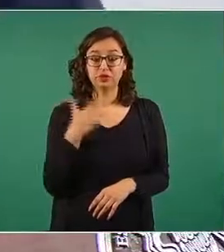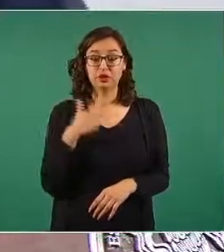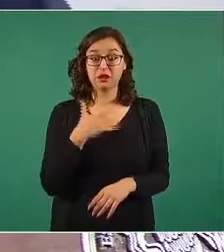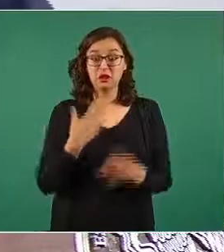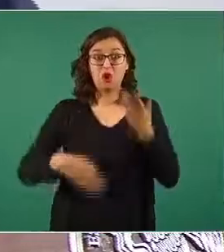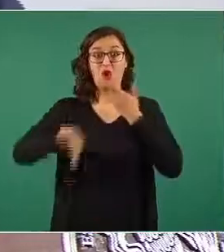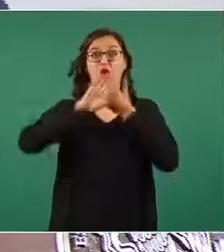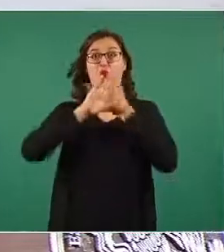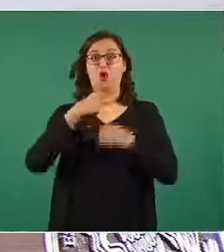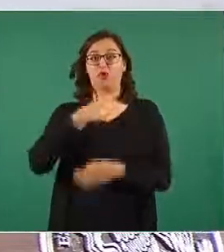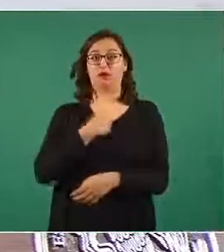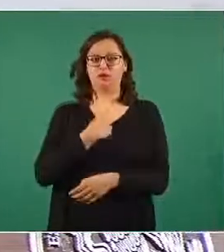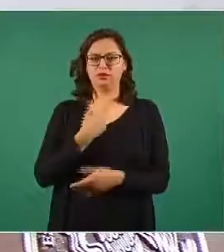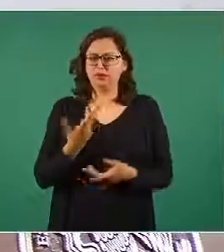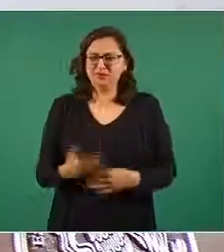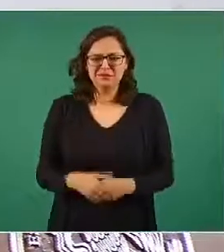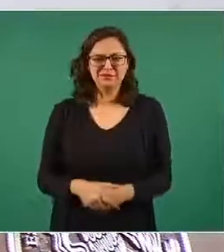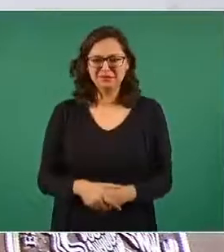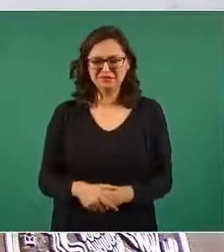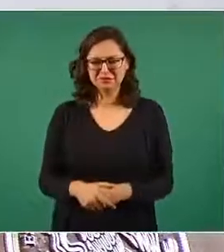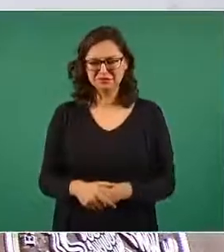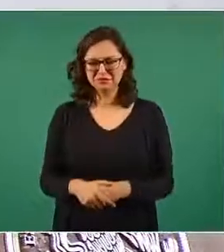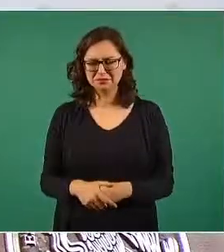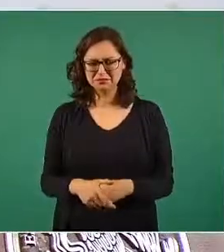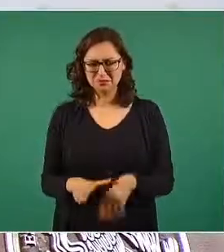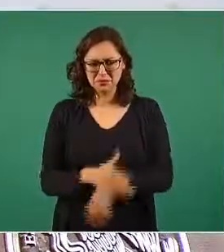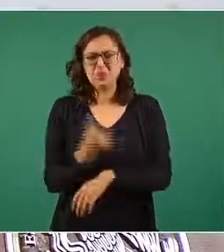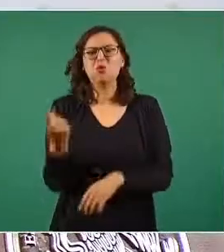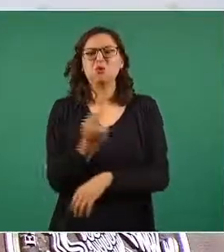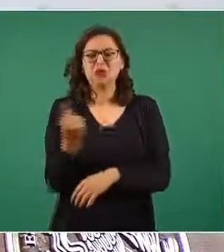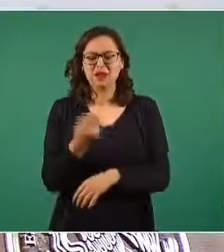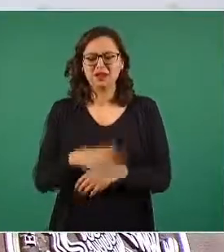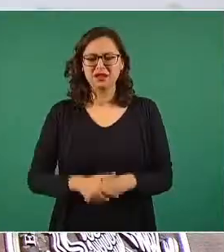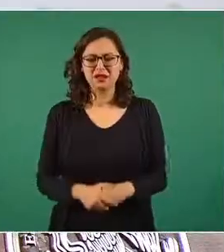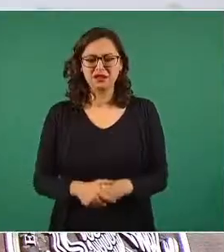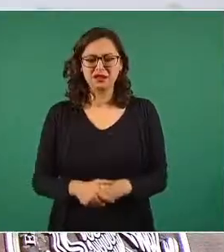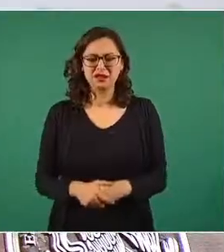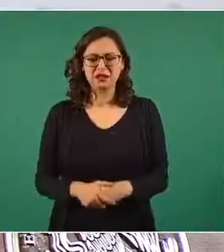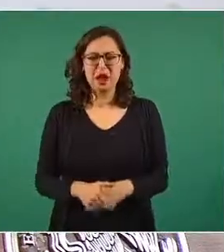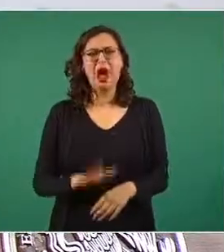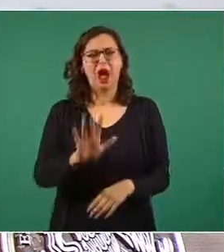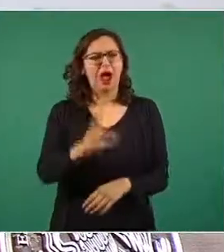aludidos. ¿Qué tienes tú que ver? Es que el problema con no es el que dueño